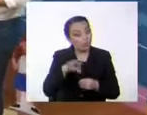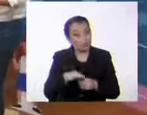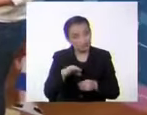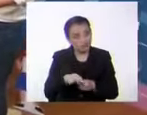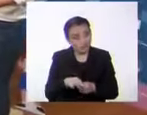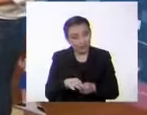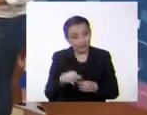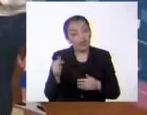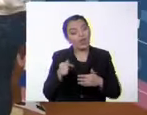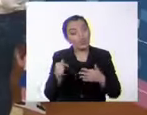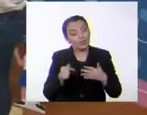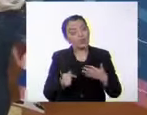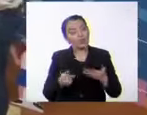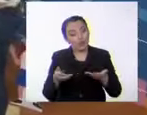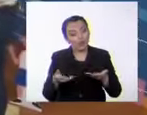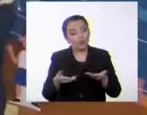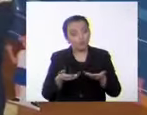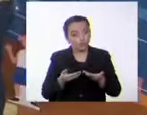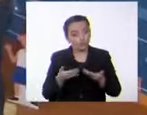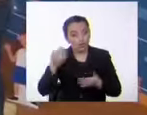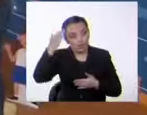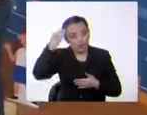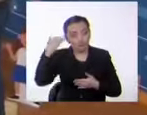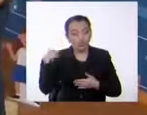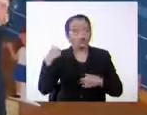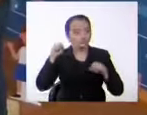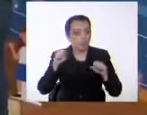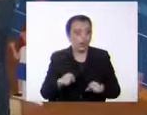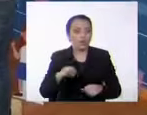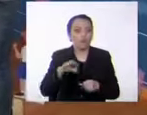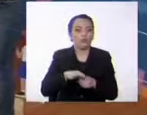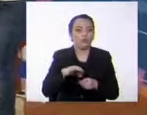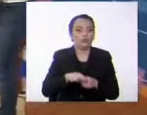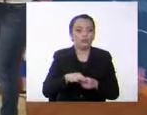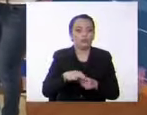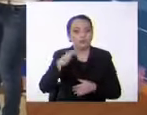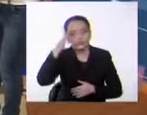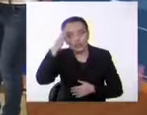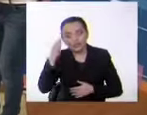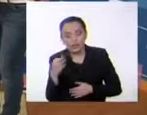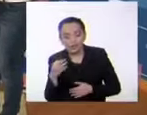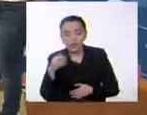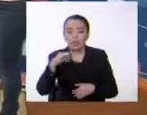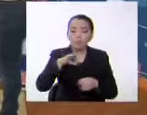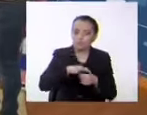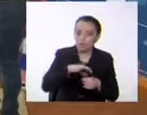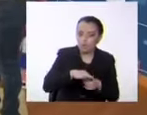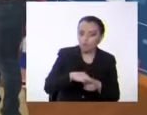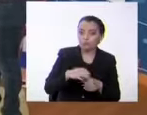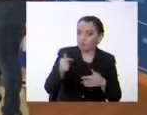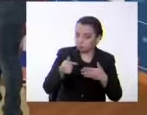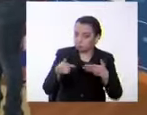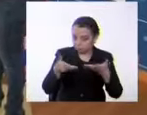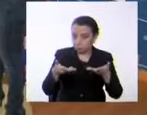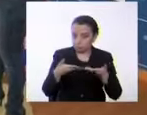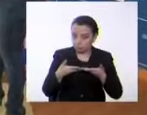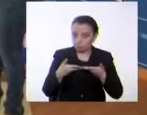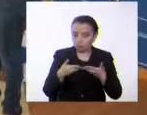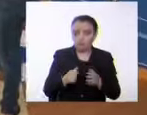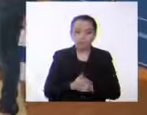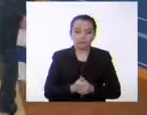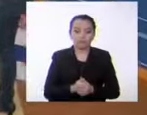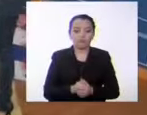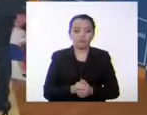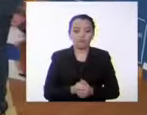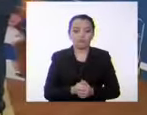un derecho, ¿no? Que tienen también las mujeres pueden votar. A decidir, a votar, exacto. etcétera. Bueno, ahora hijos e hijas, que para las mujeres,